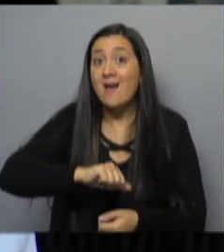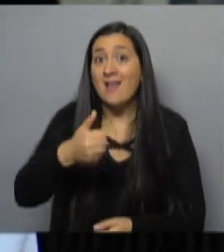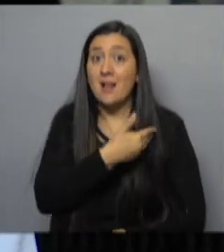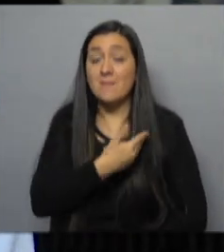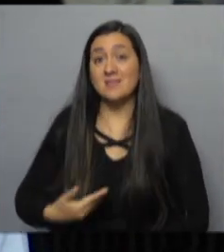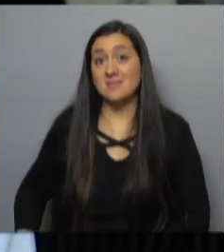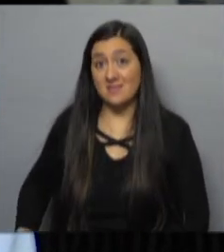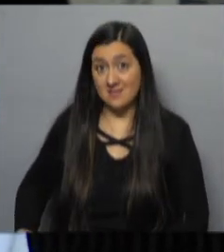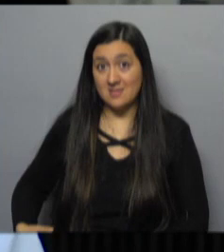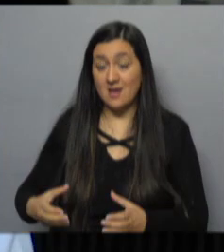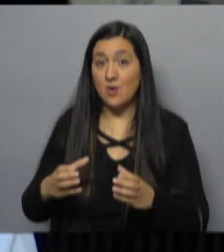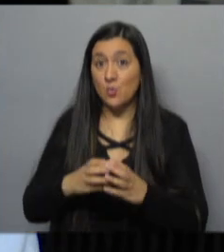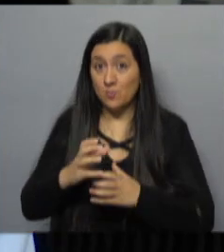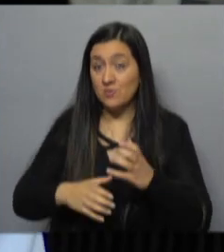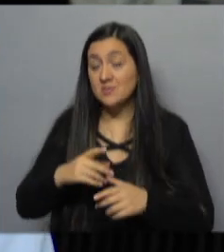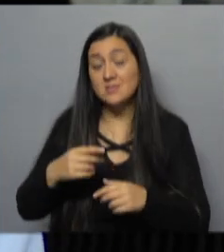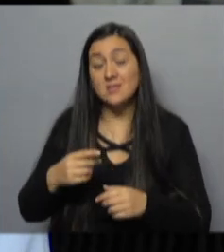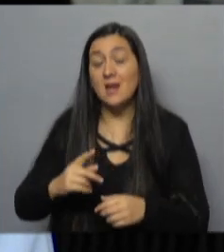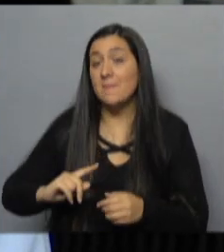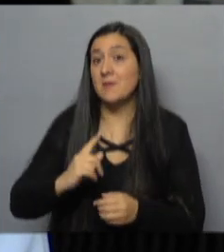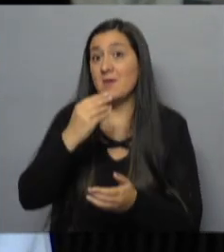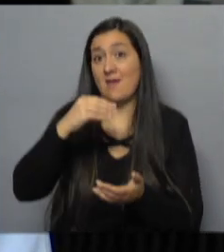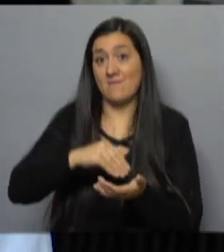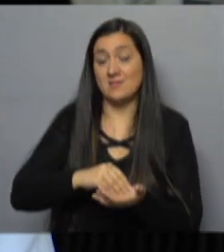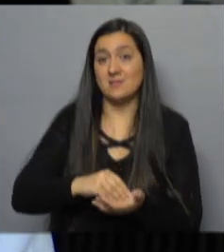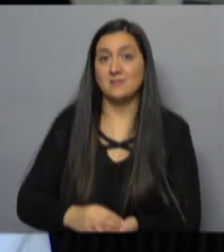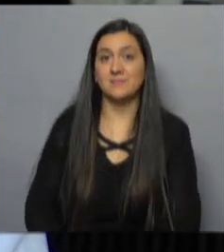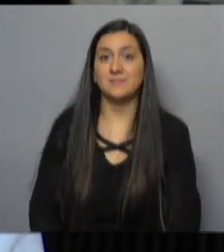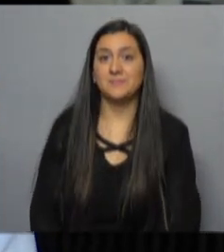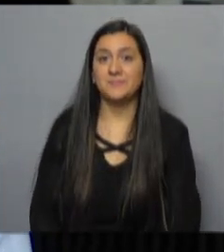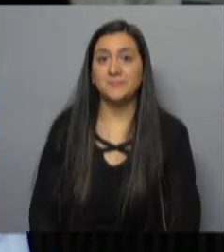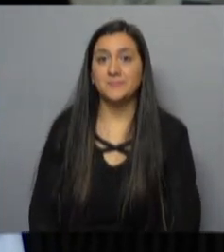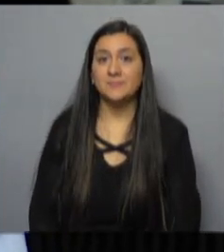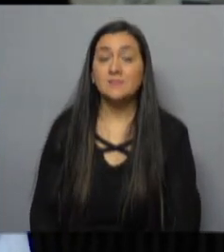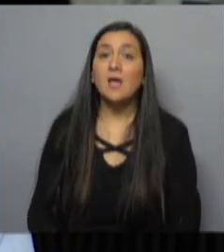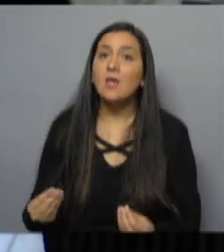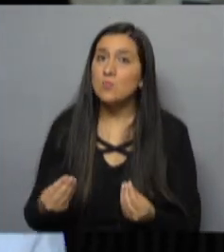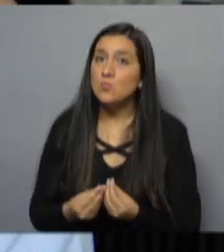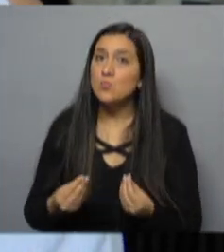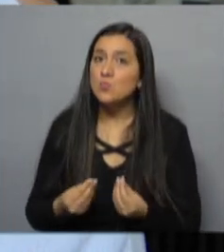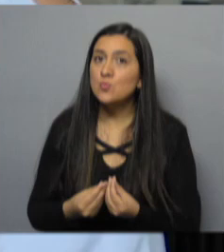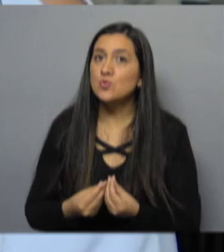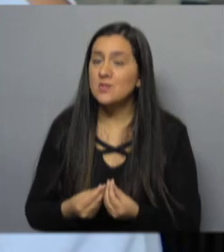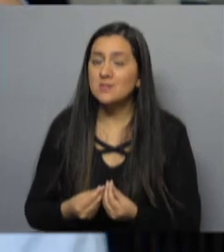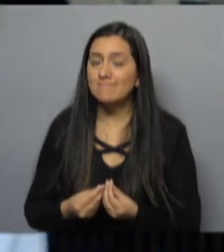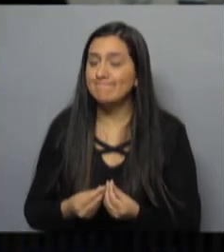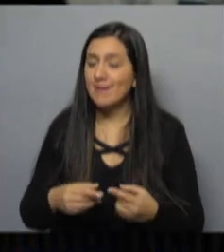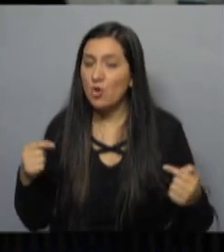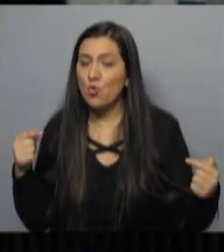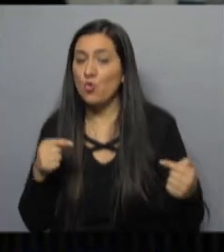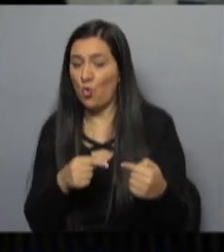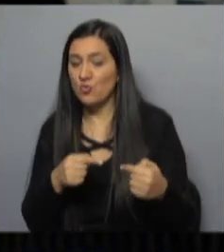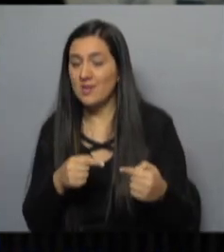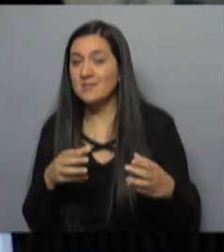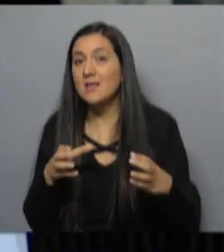de la República, sería un hecho histórico republicano para el país. Ahora, justamente ha habido muchas reacciones en contra de esta coalición y las